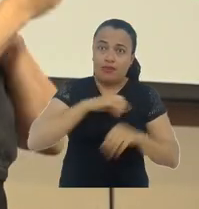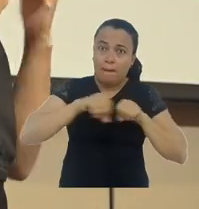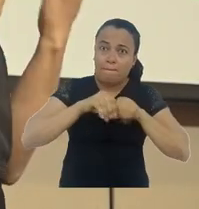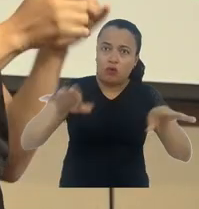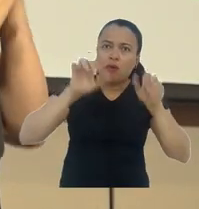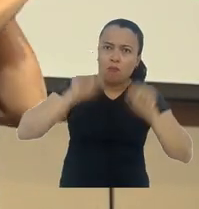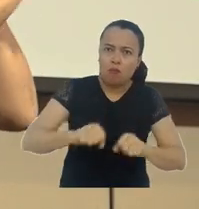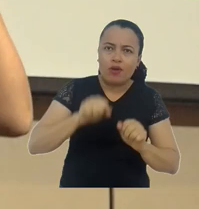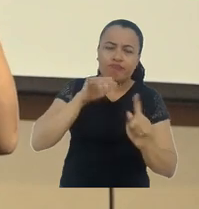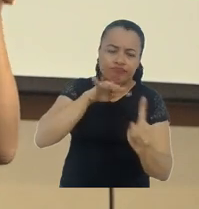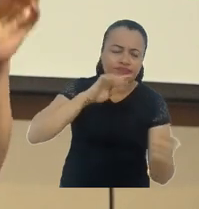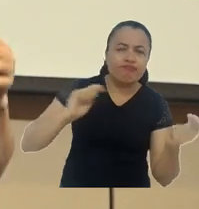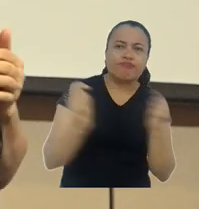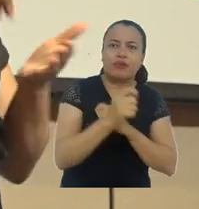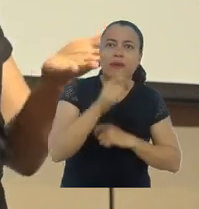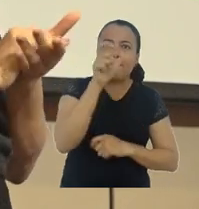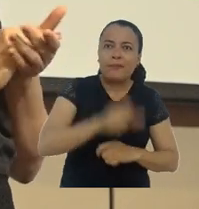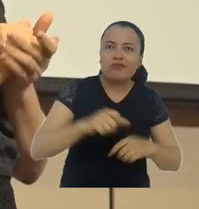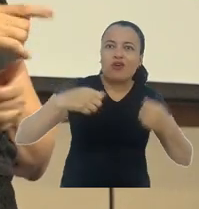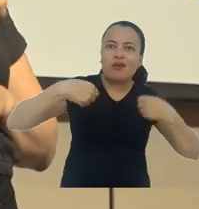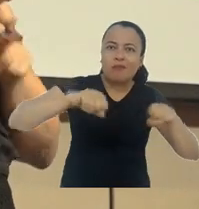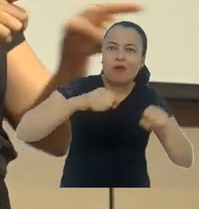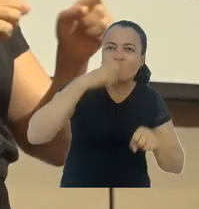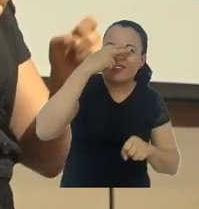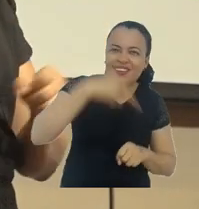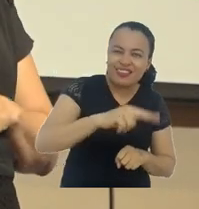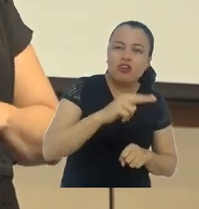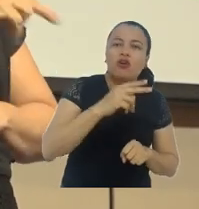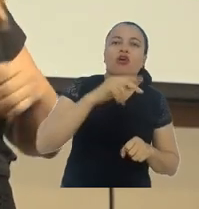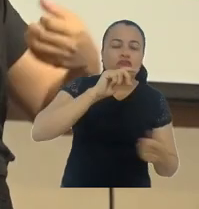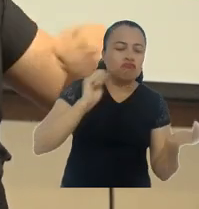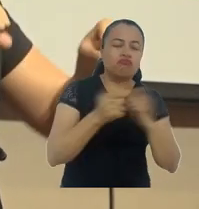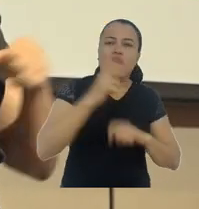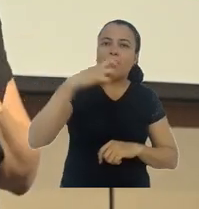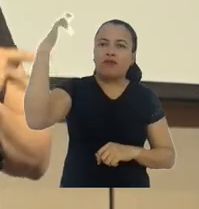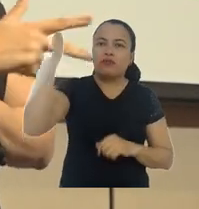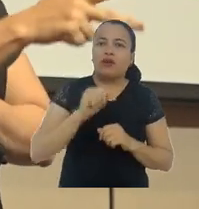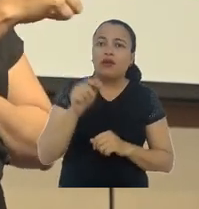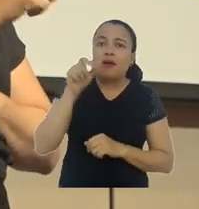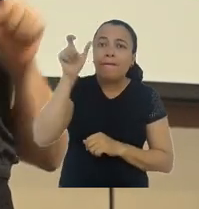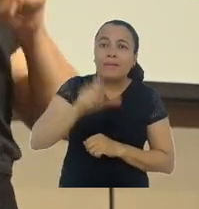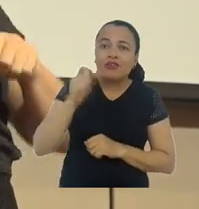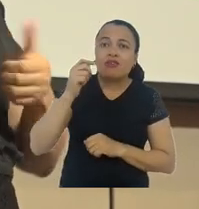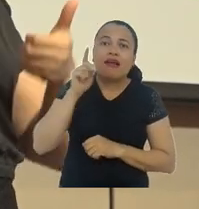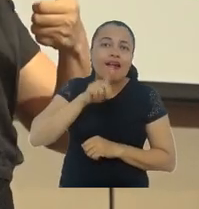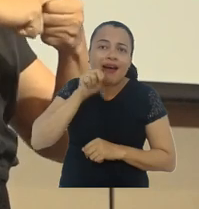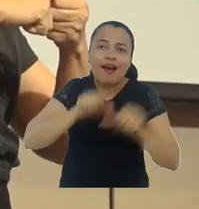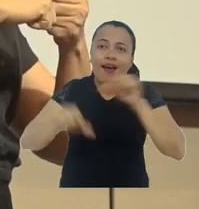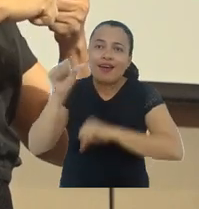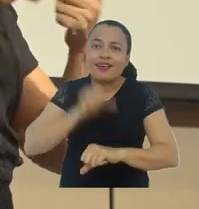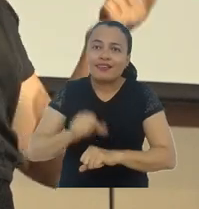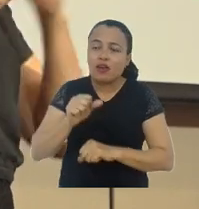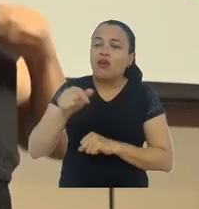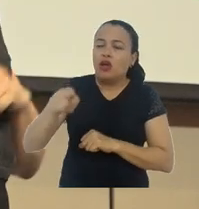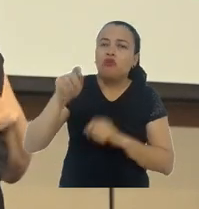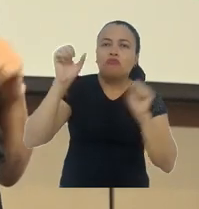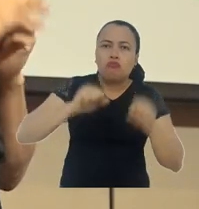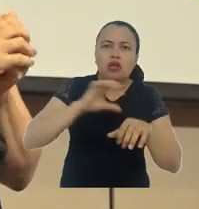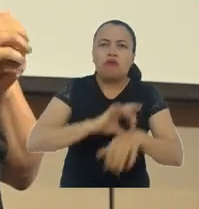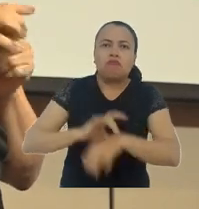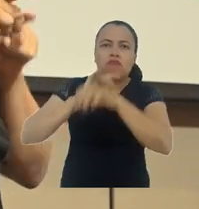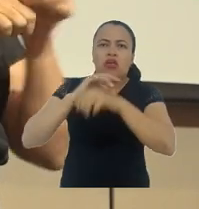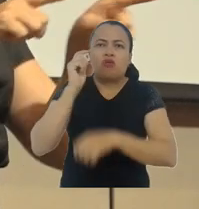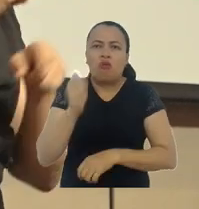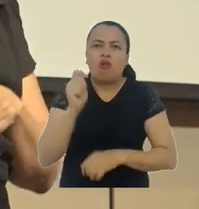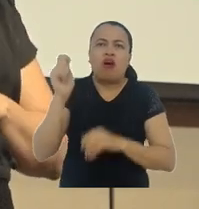puede convertir al hijo del mototaxista en profesional, al hijo de la señora que hace aseo en médico, en abogada, en ingeniera, porque la